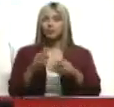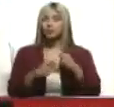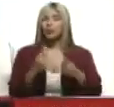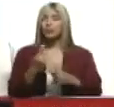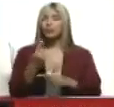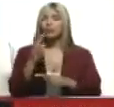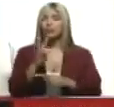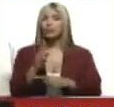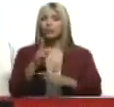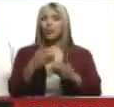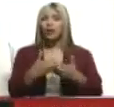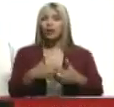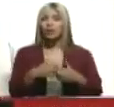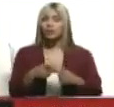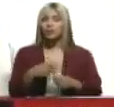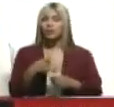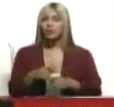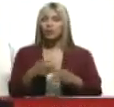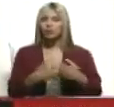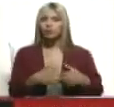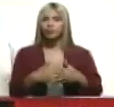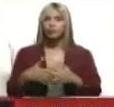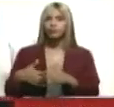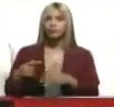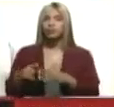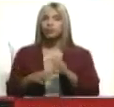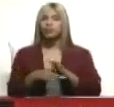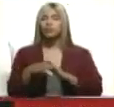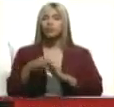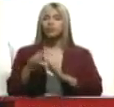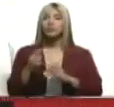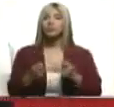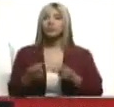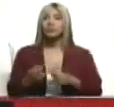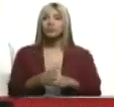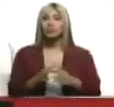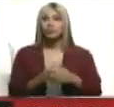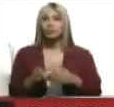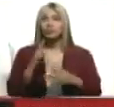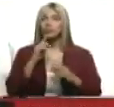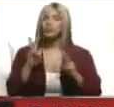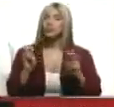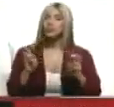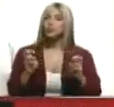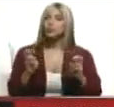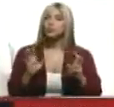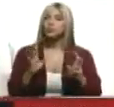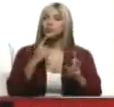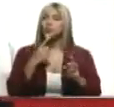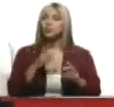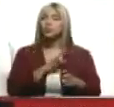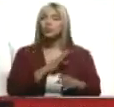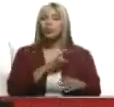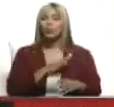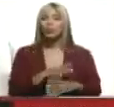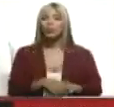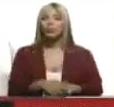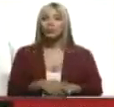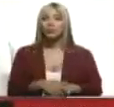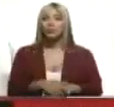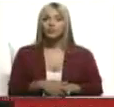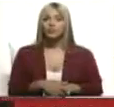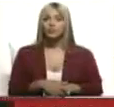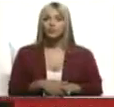Venezuela. Es una empresa financiera que vive de aumentar sus activos en función de que supuestamente tenía una propiedad en las minas